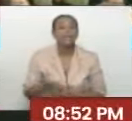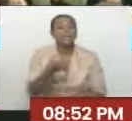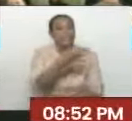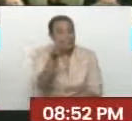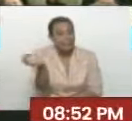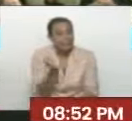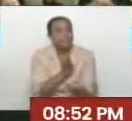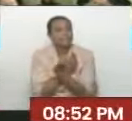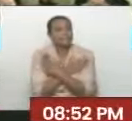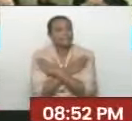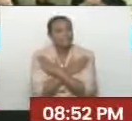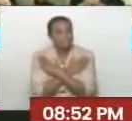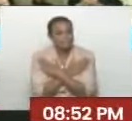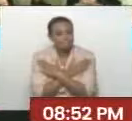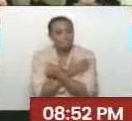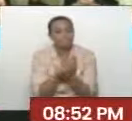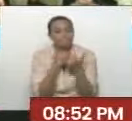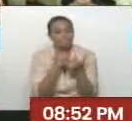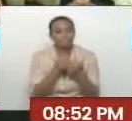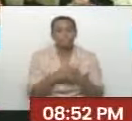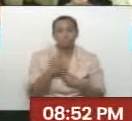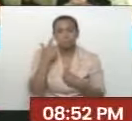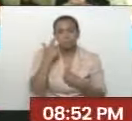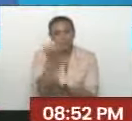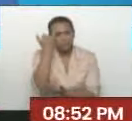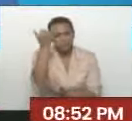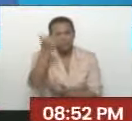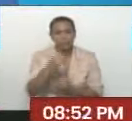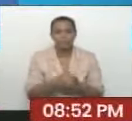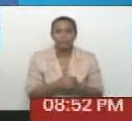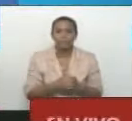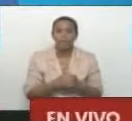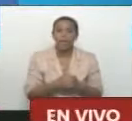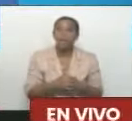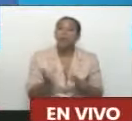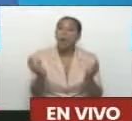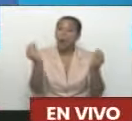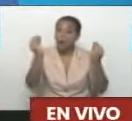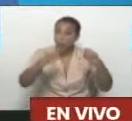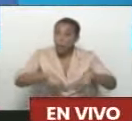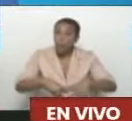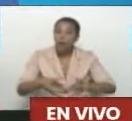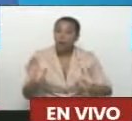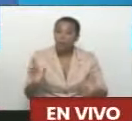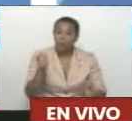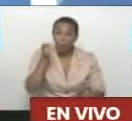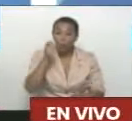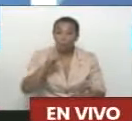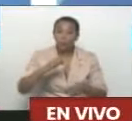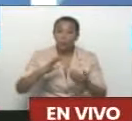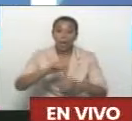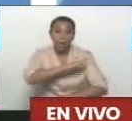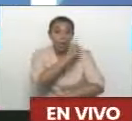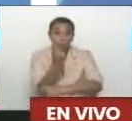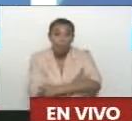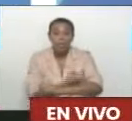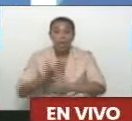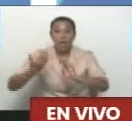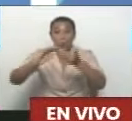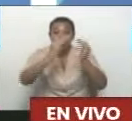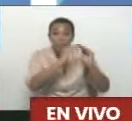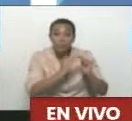Excelente. Muy bien. Estoy de acuerdo, y para eso es que está el poder comunal.